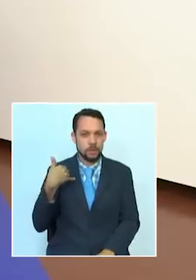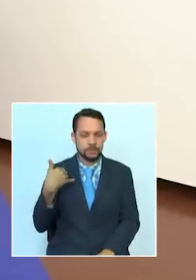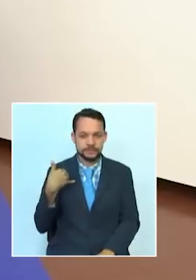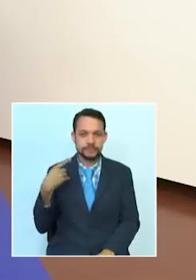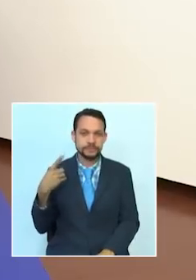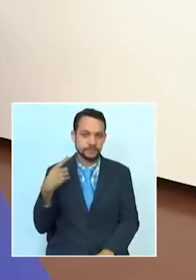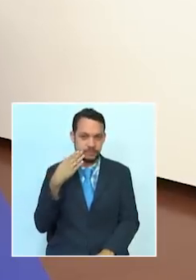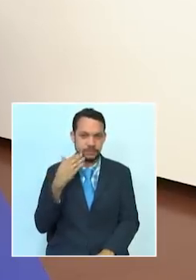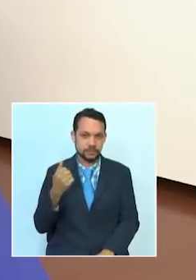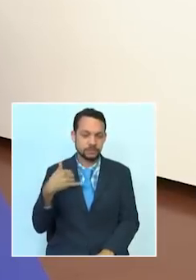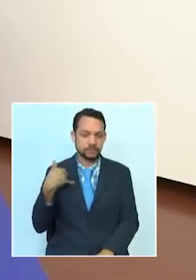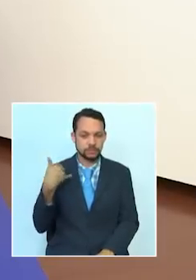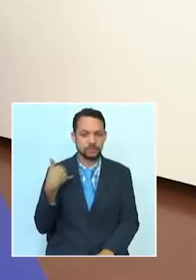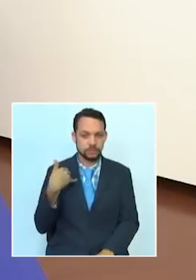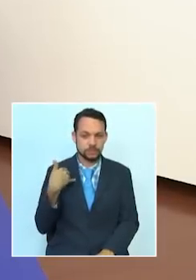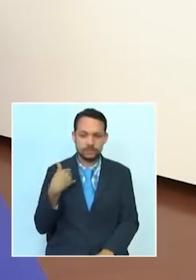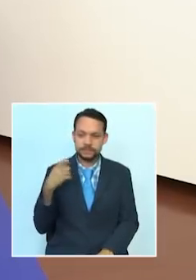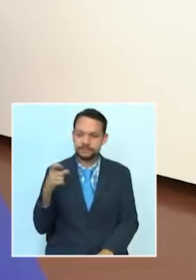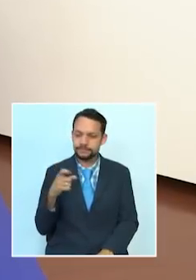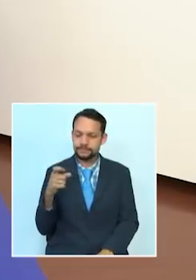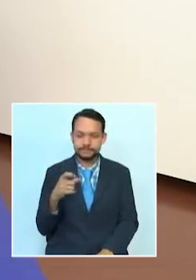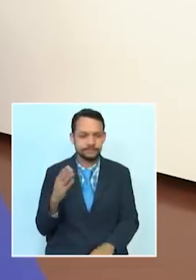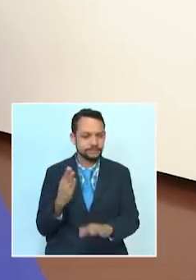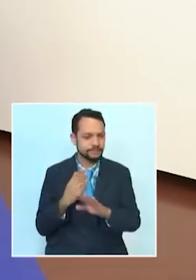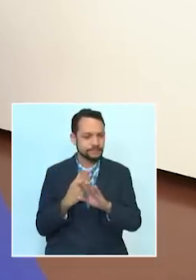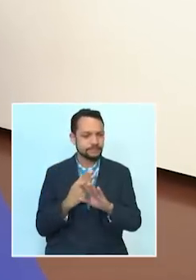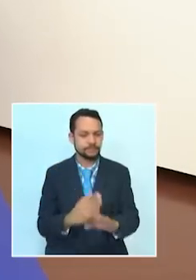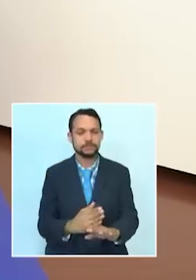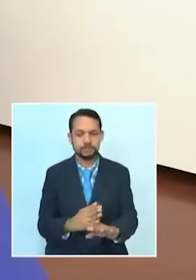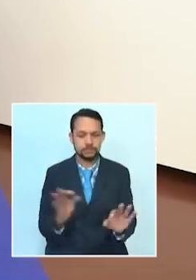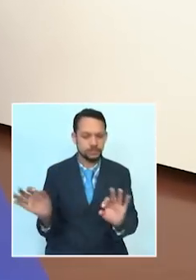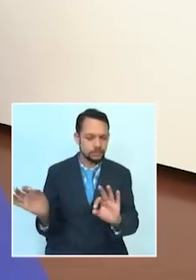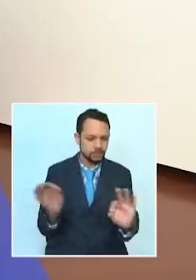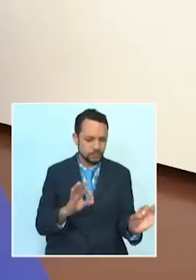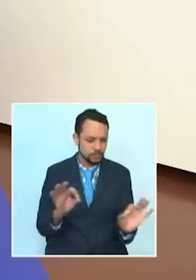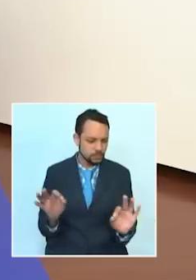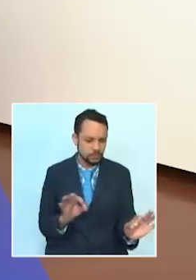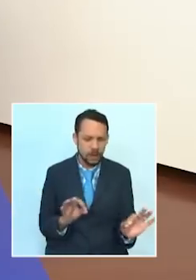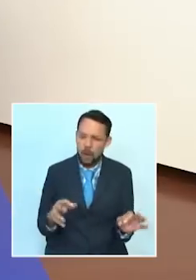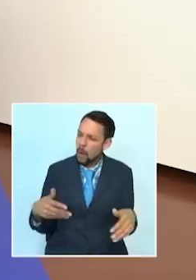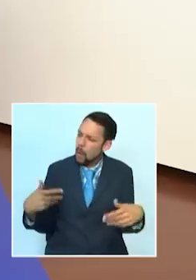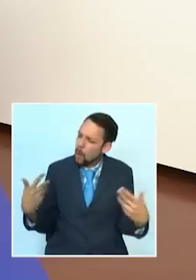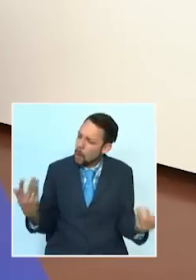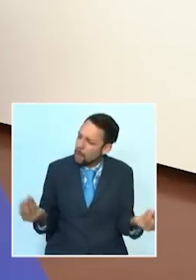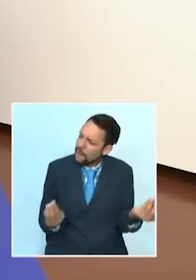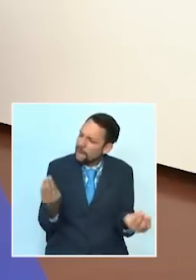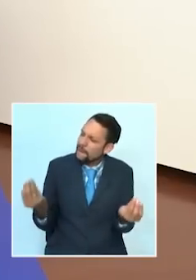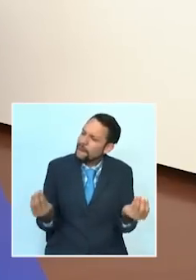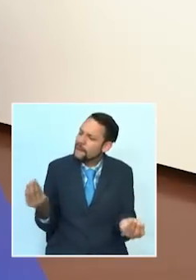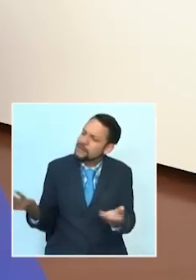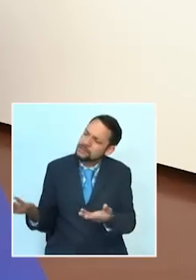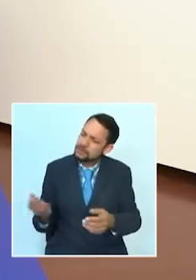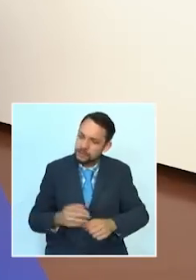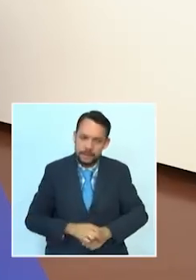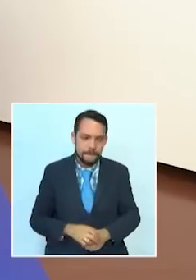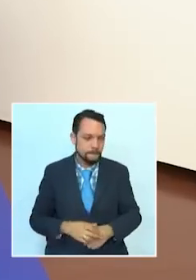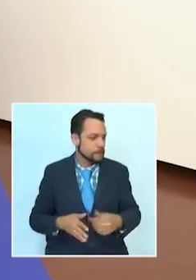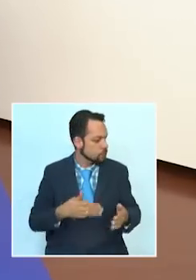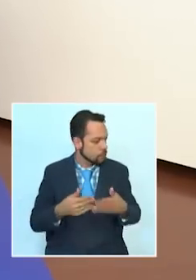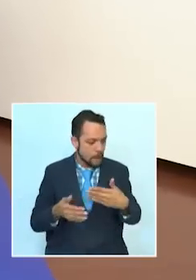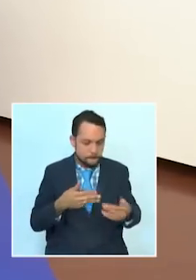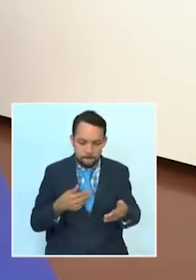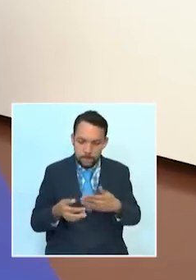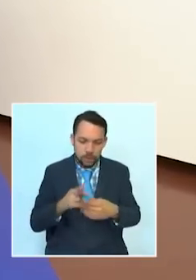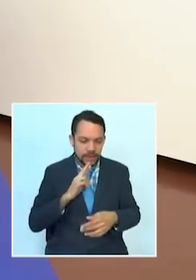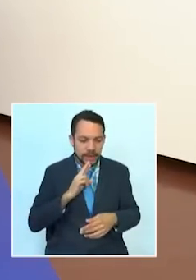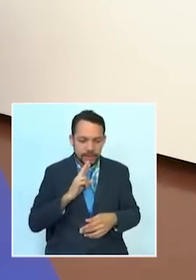hacer para prevenir todas esas dolencias que el doctor está mencionando bueno y y yo pienso que no importa volver